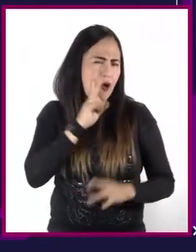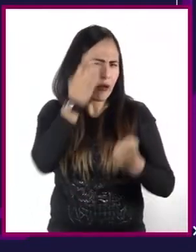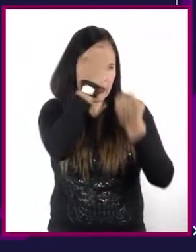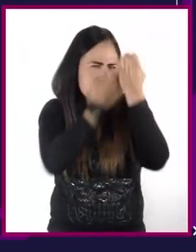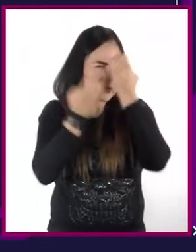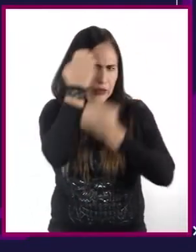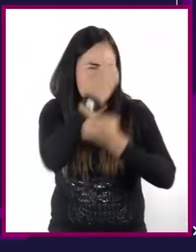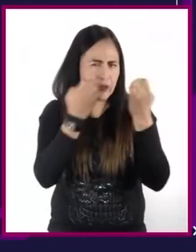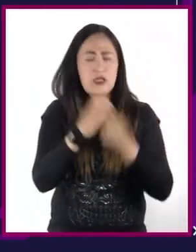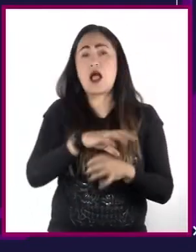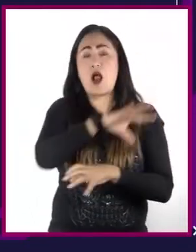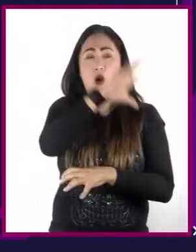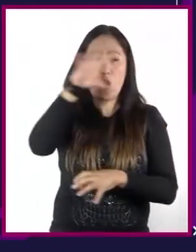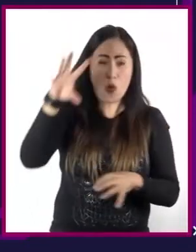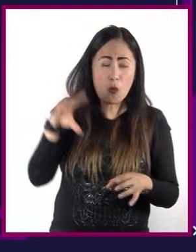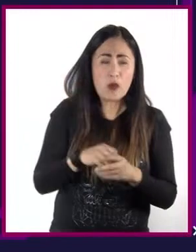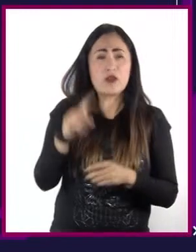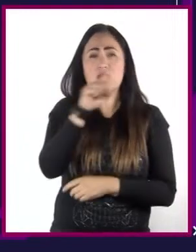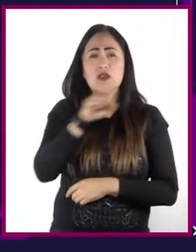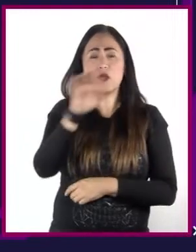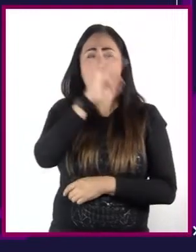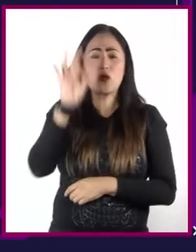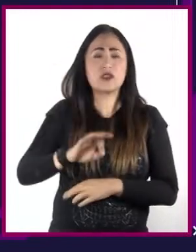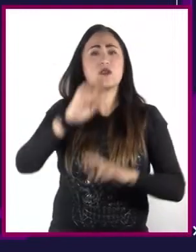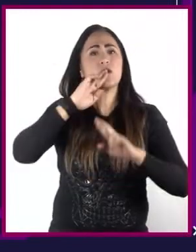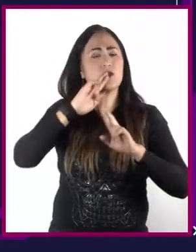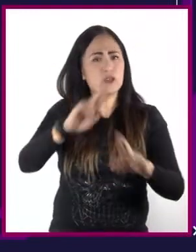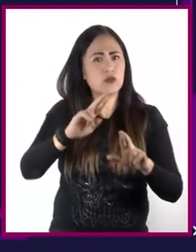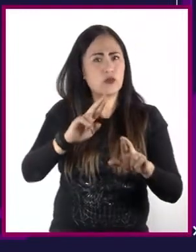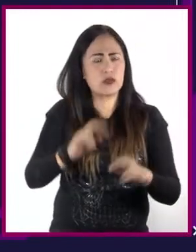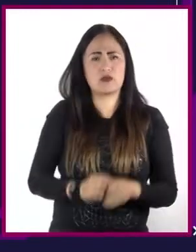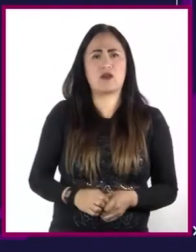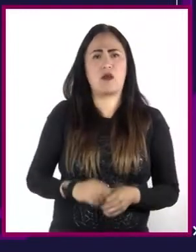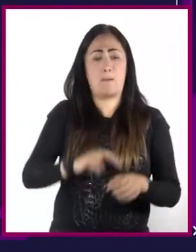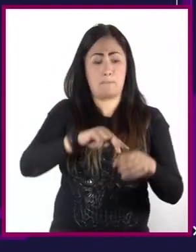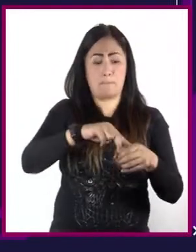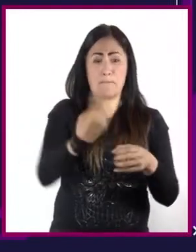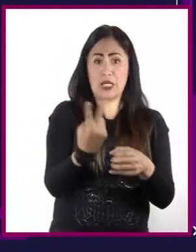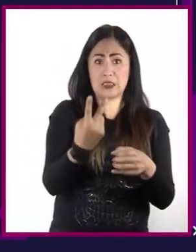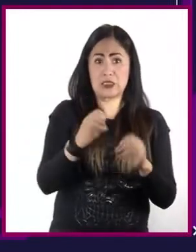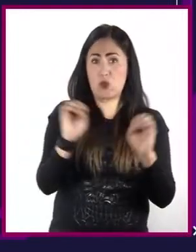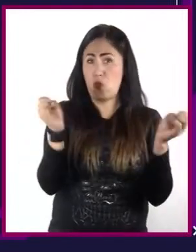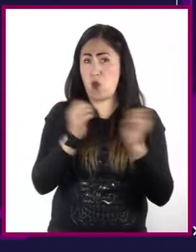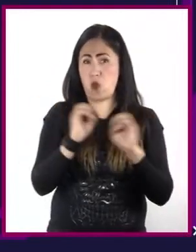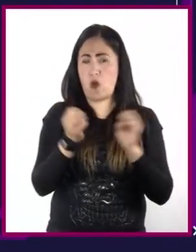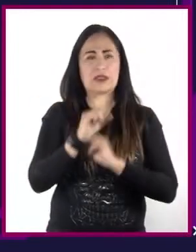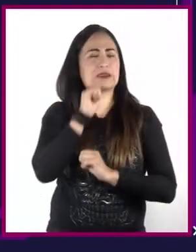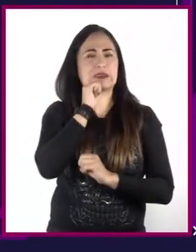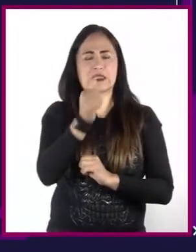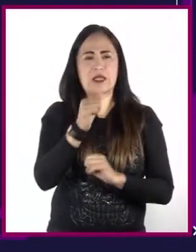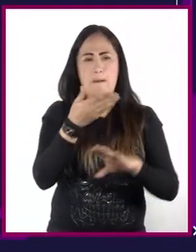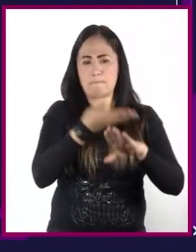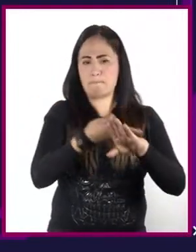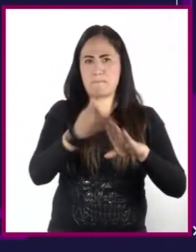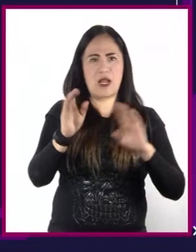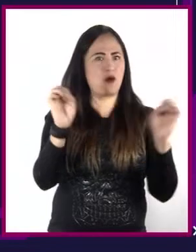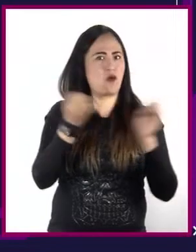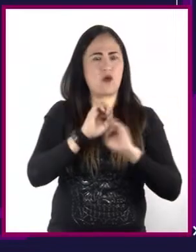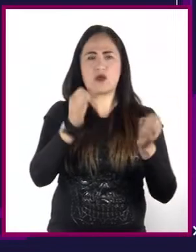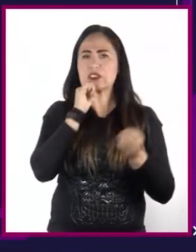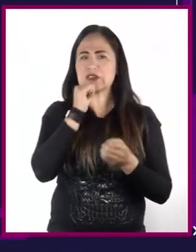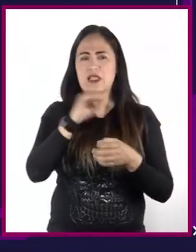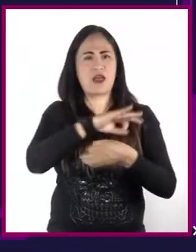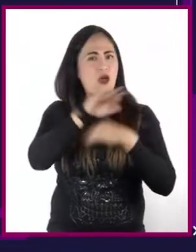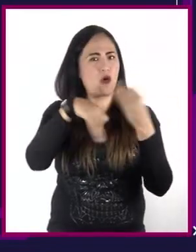el 100% de la prueba. No dejen óvalos o alvéolos sin rellenar o en blanco en las hojas